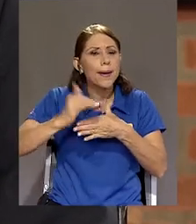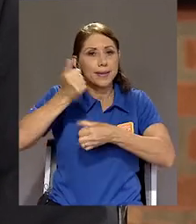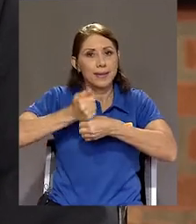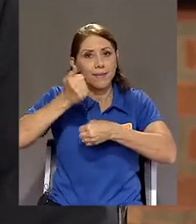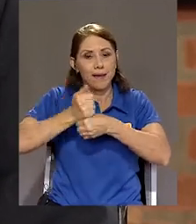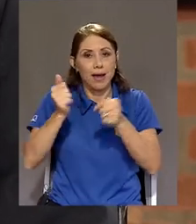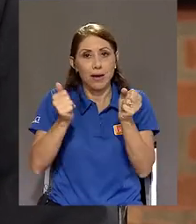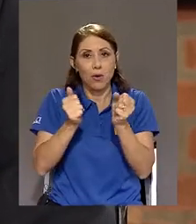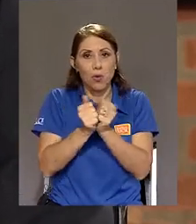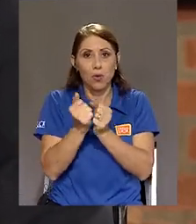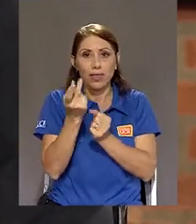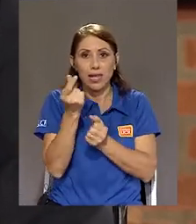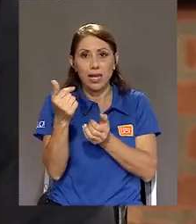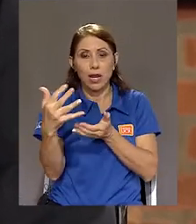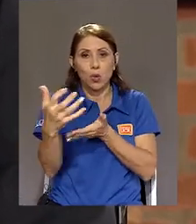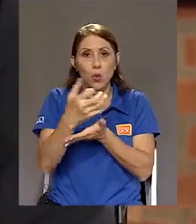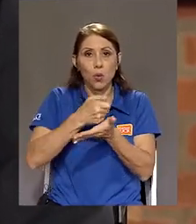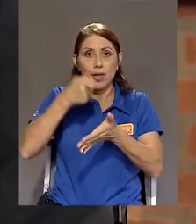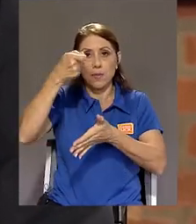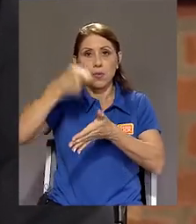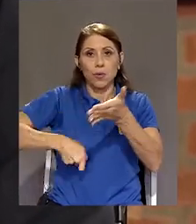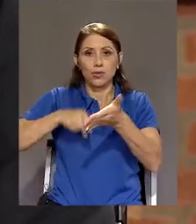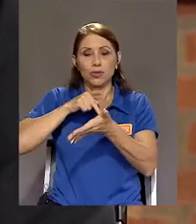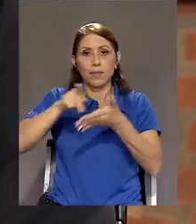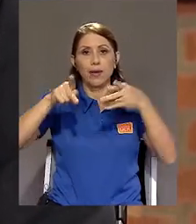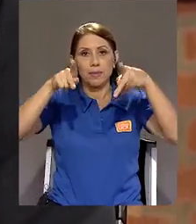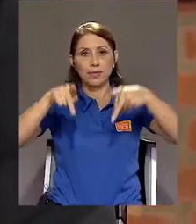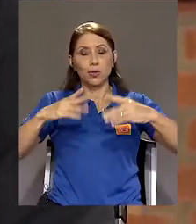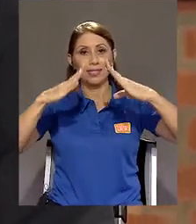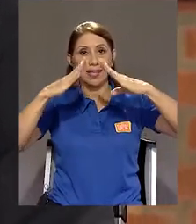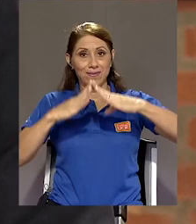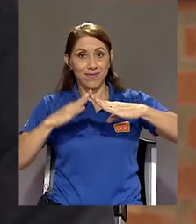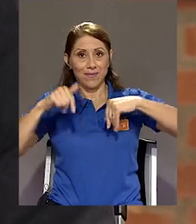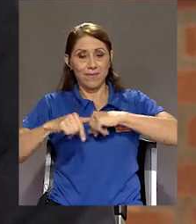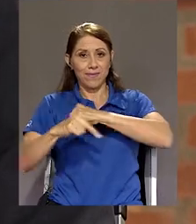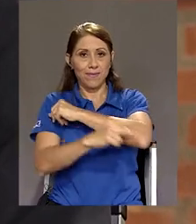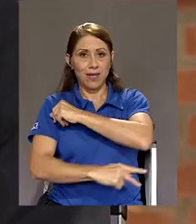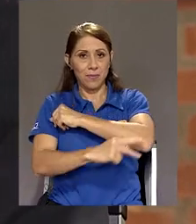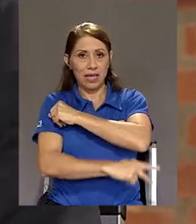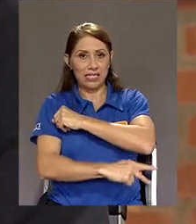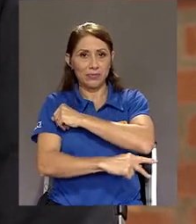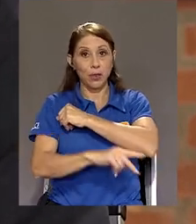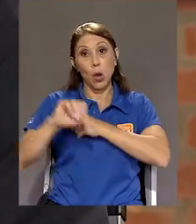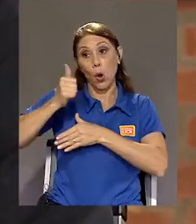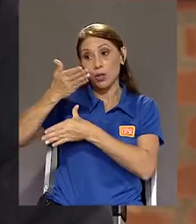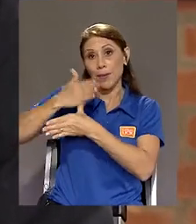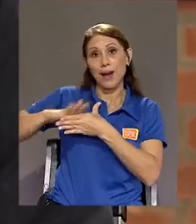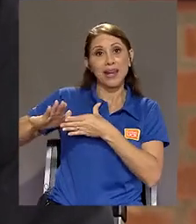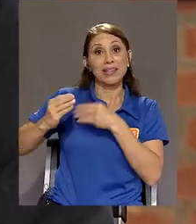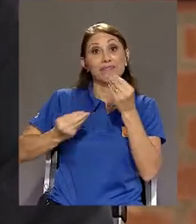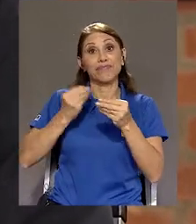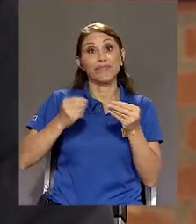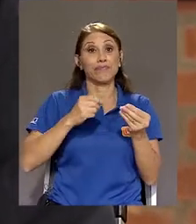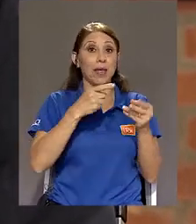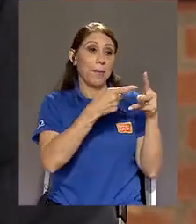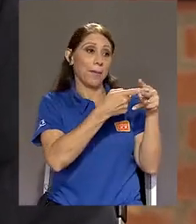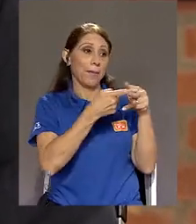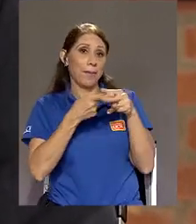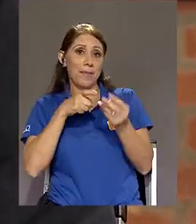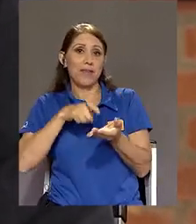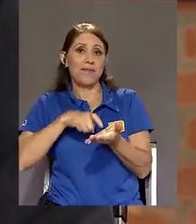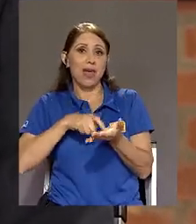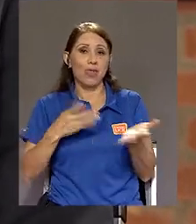parcialmente con los impuestos que tributan los habitantes de este país. El resto se va de fiado y